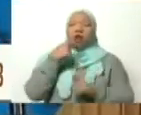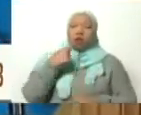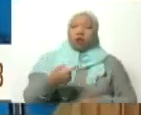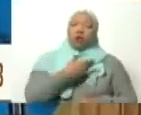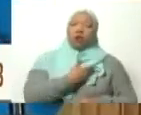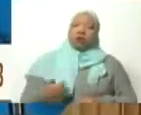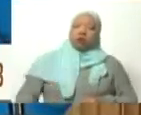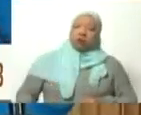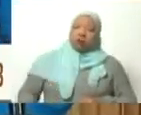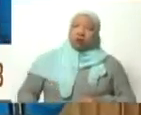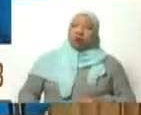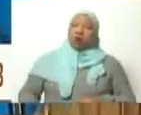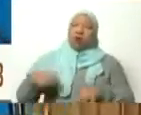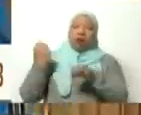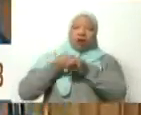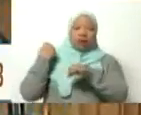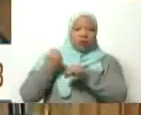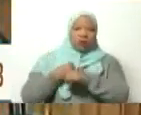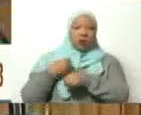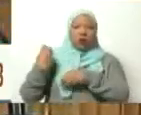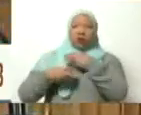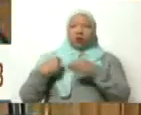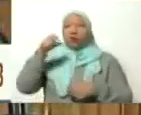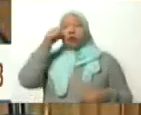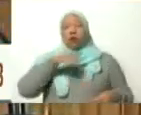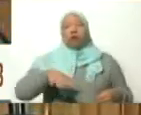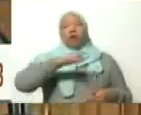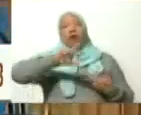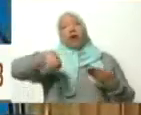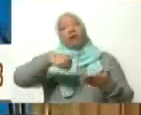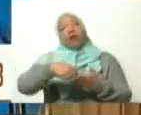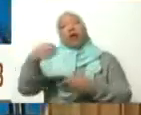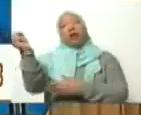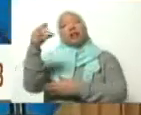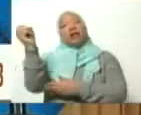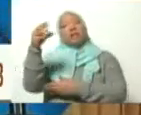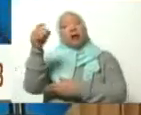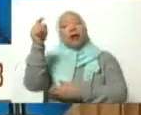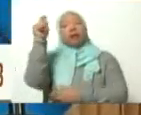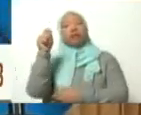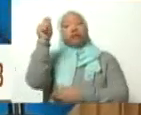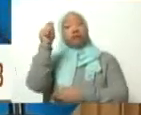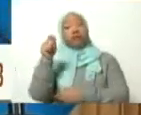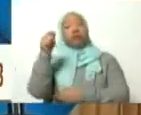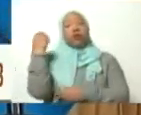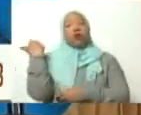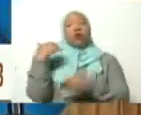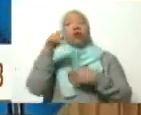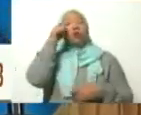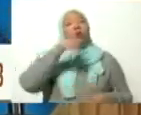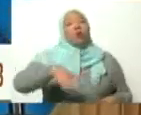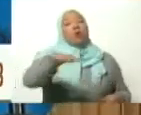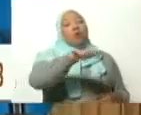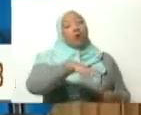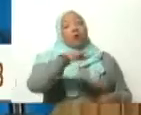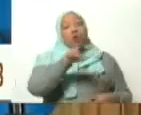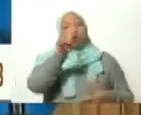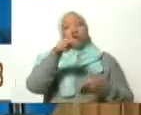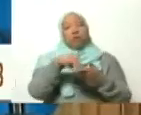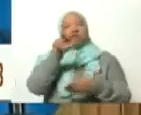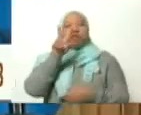la República se comprometió ante este cuerpo nacional parlamentario en su mensaje a la nación a inicio del año